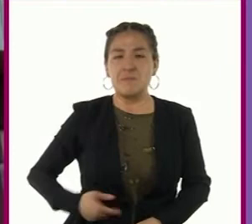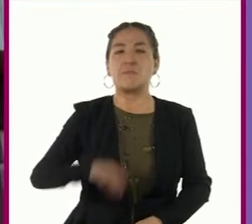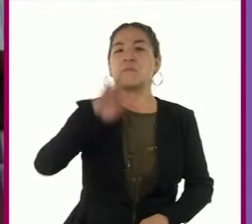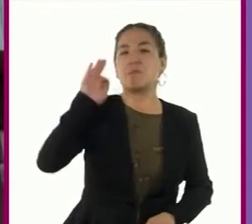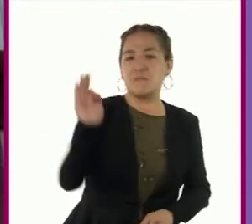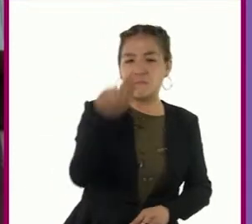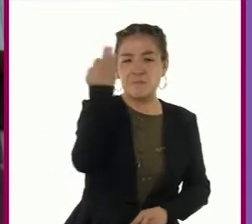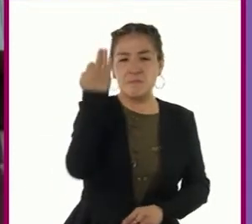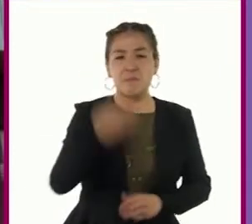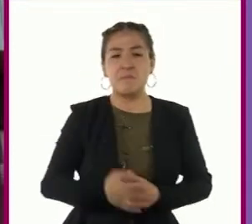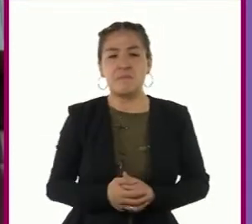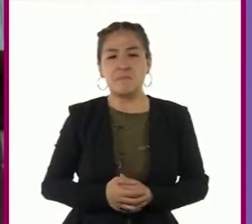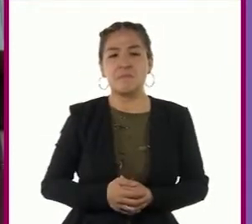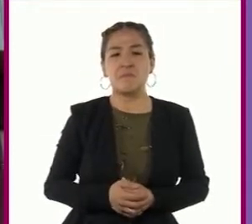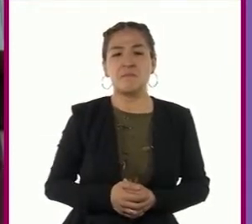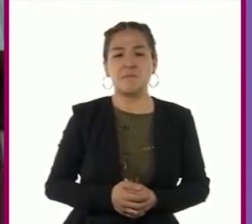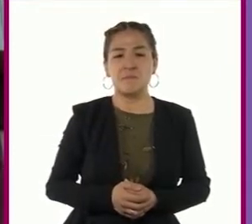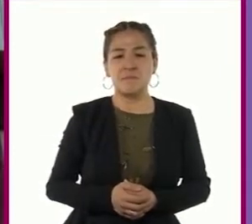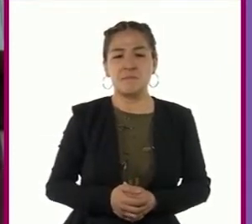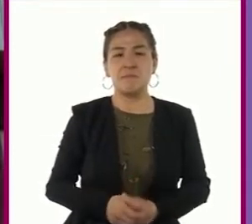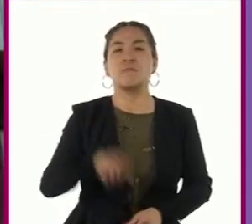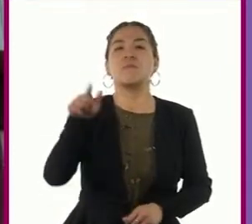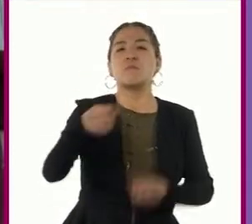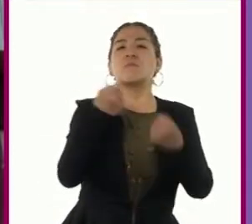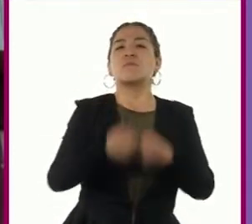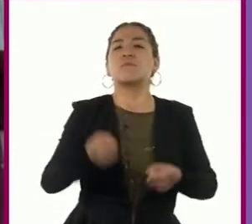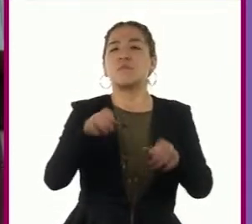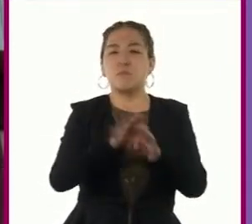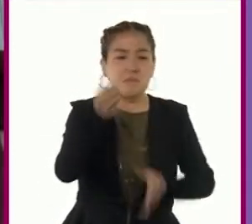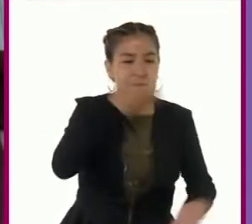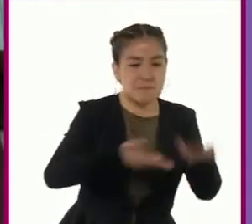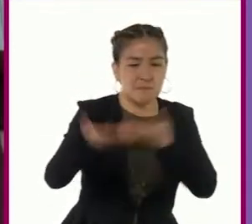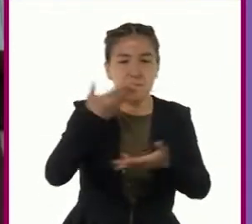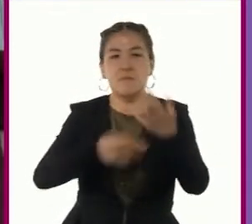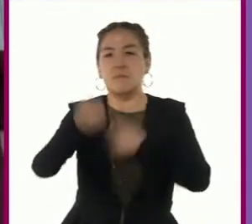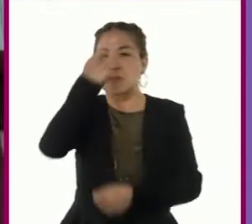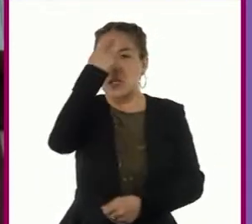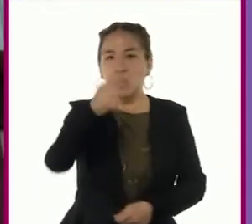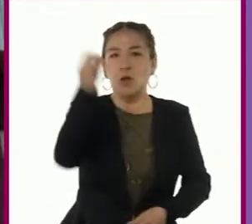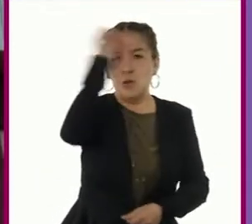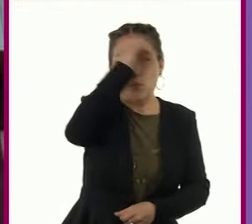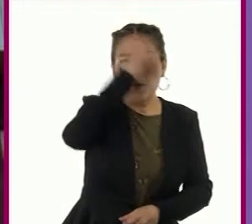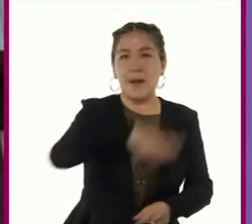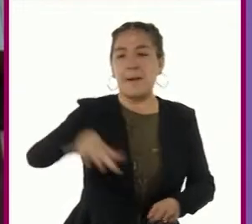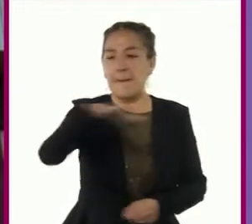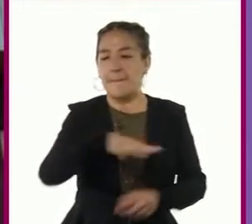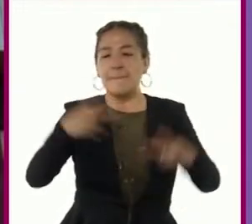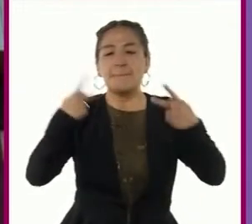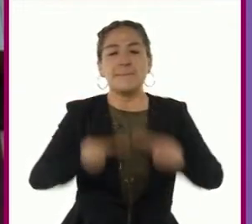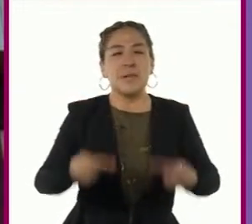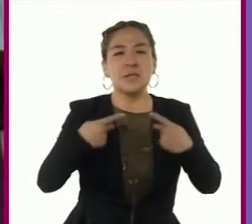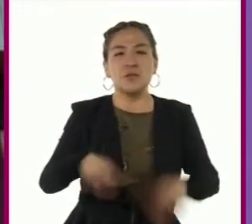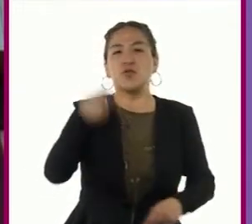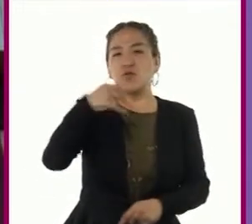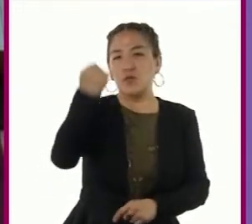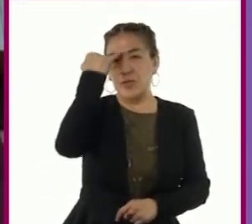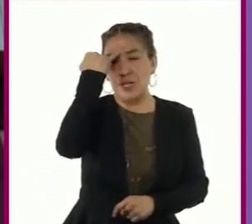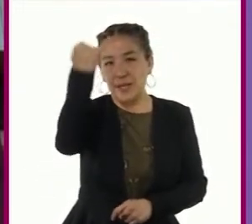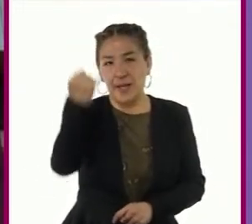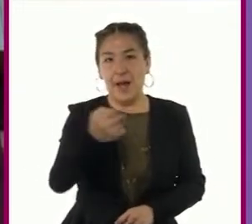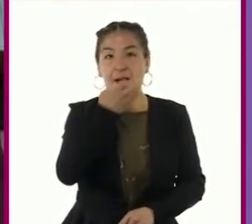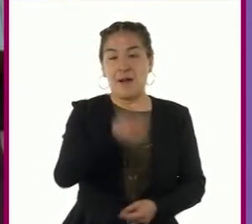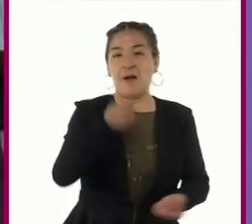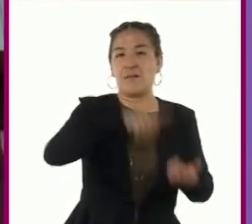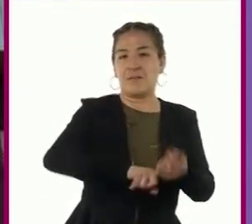locales. 4. Porque socializan y crean opinión y pluralismo político e ideológico en